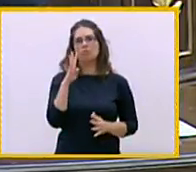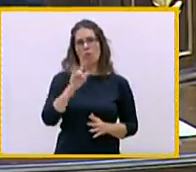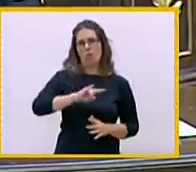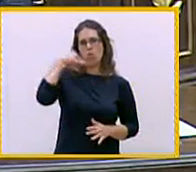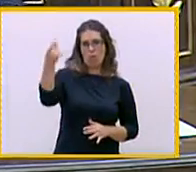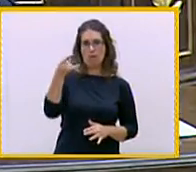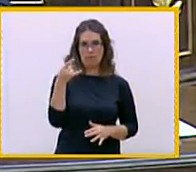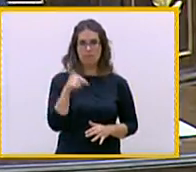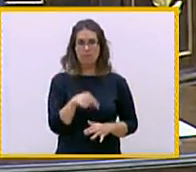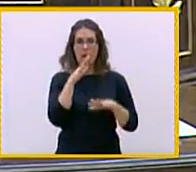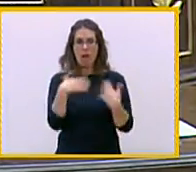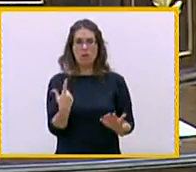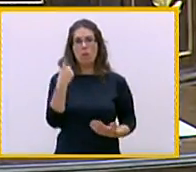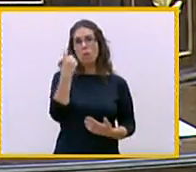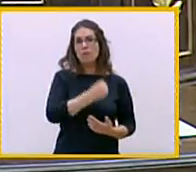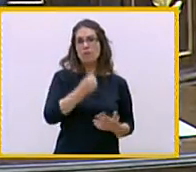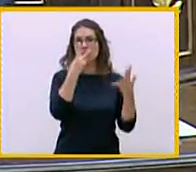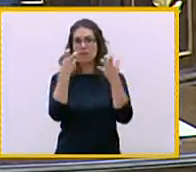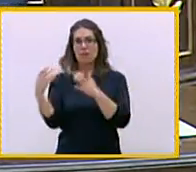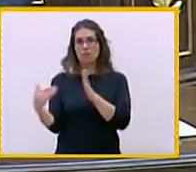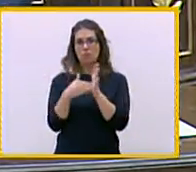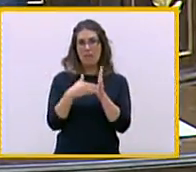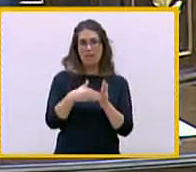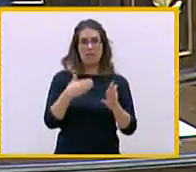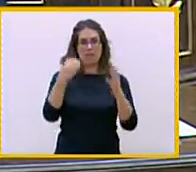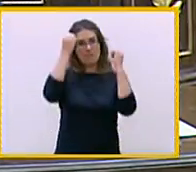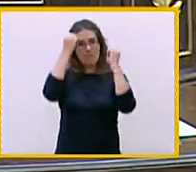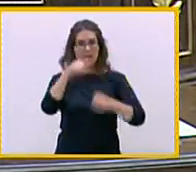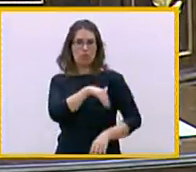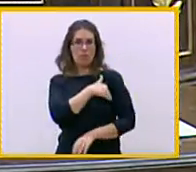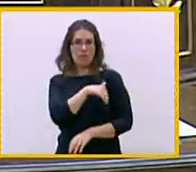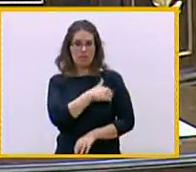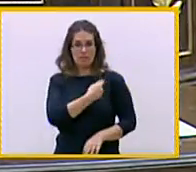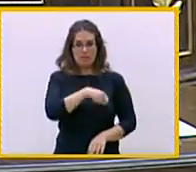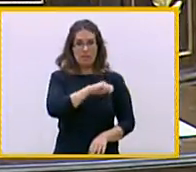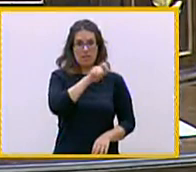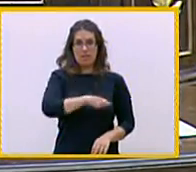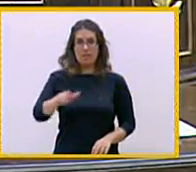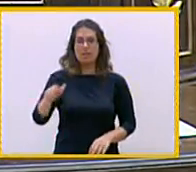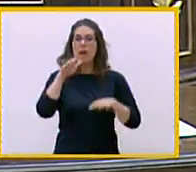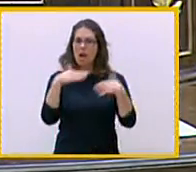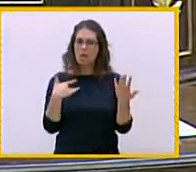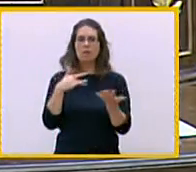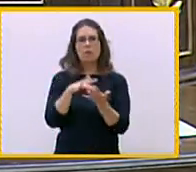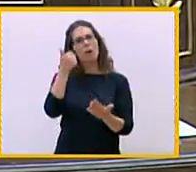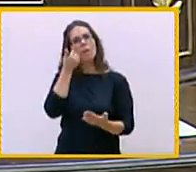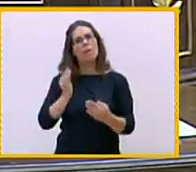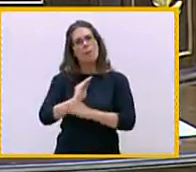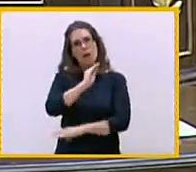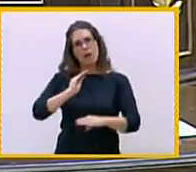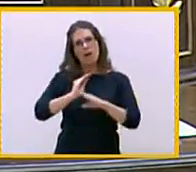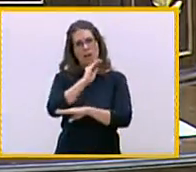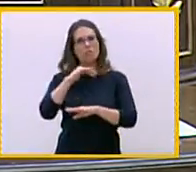de 1.700.000 estudiantes en España reciben becas o ayudas al